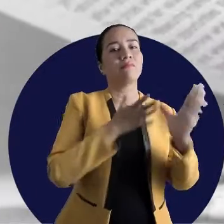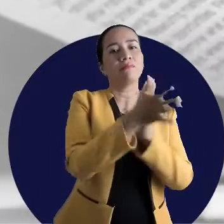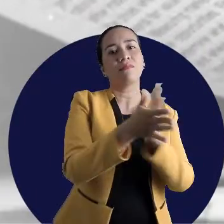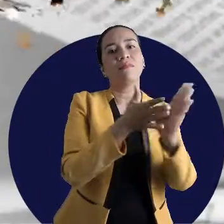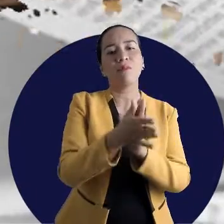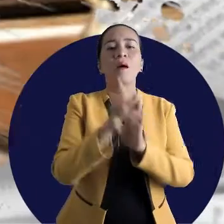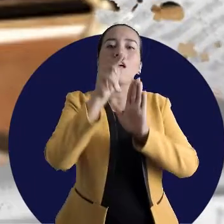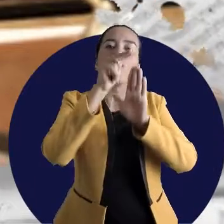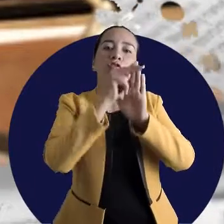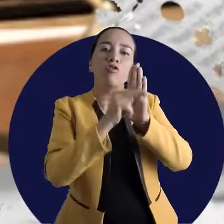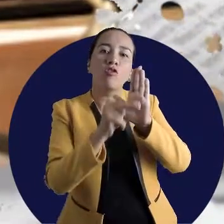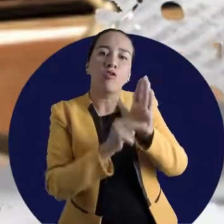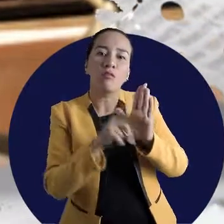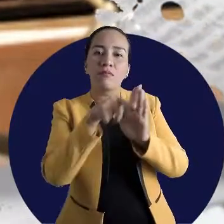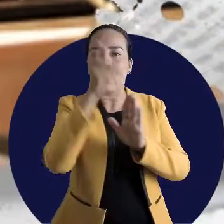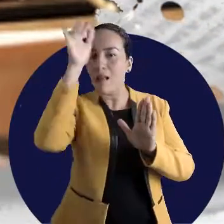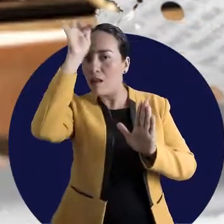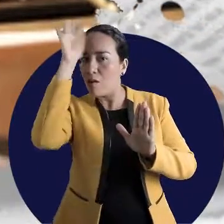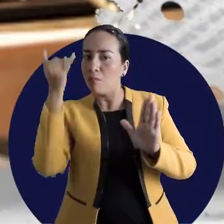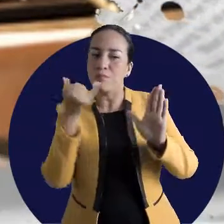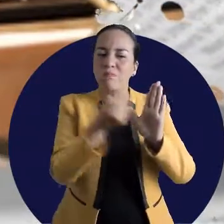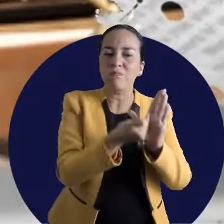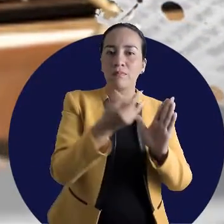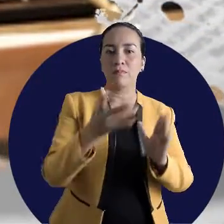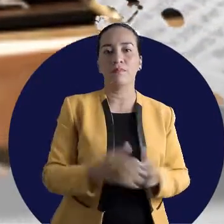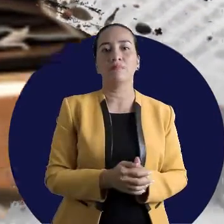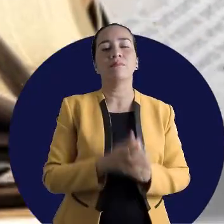Las normas y reglamentos del hospital.